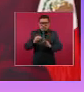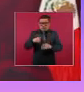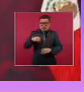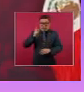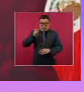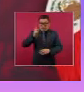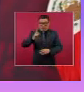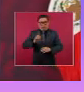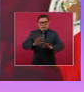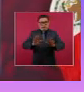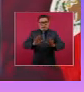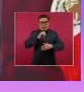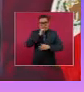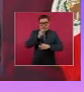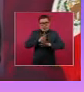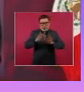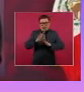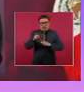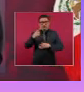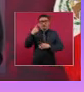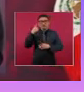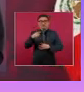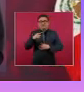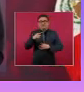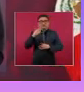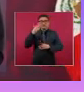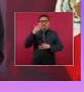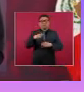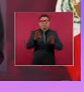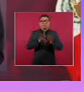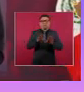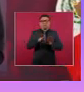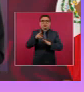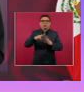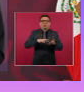amenazantes, del ingeniero Carlos Slim,